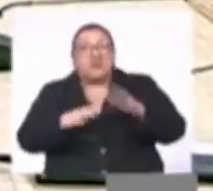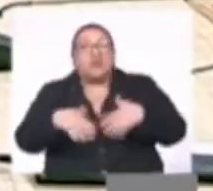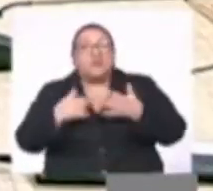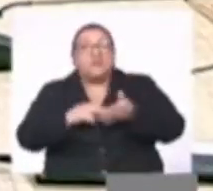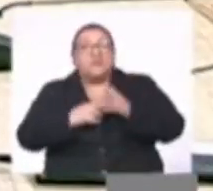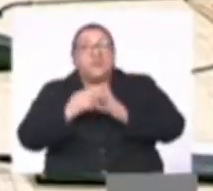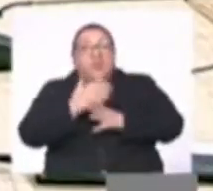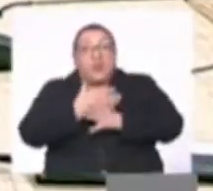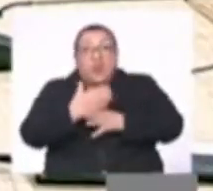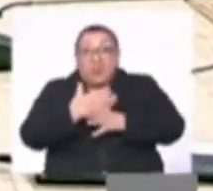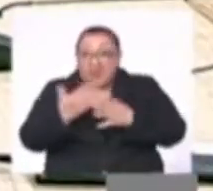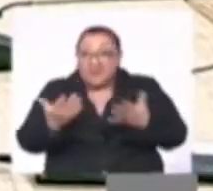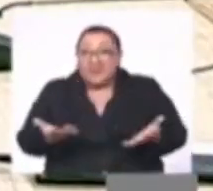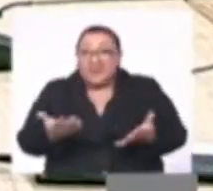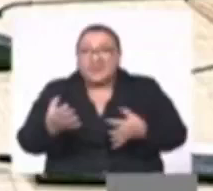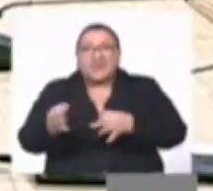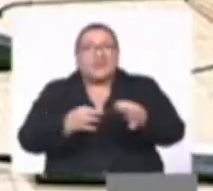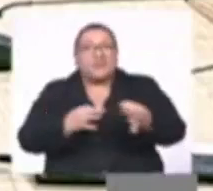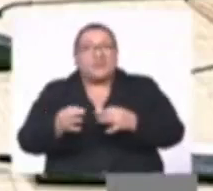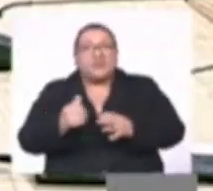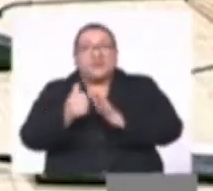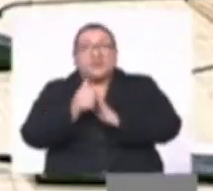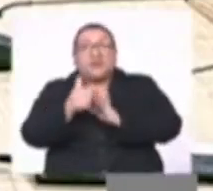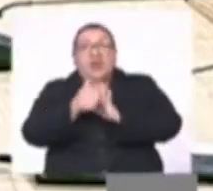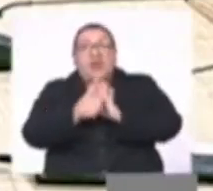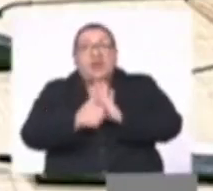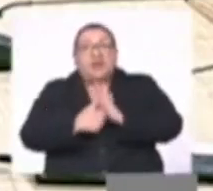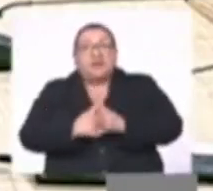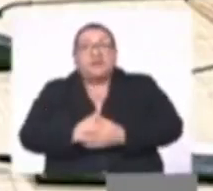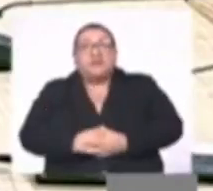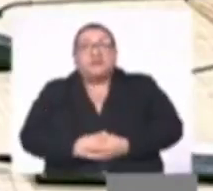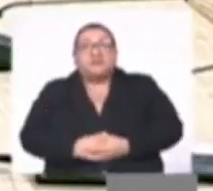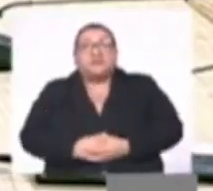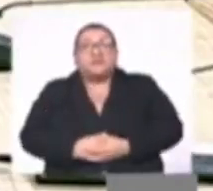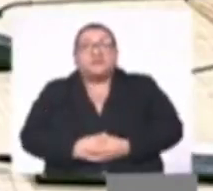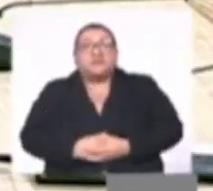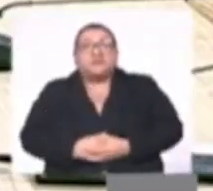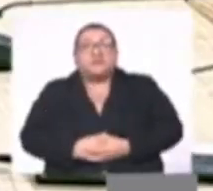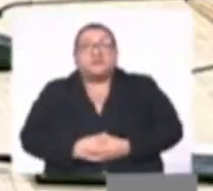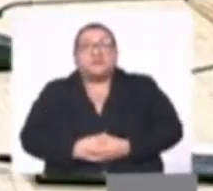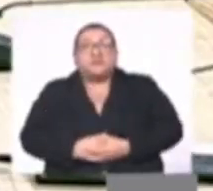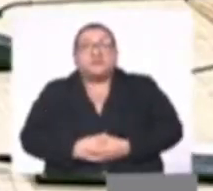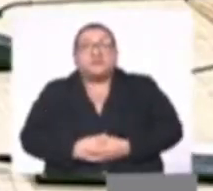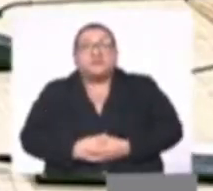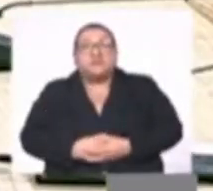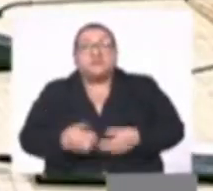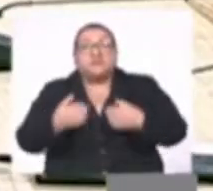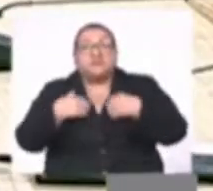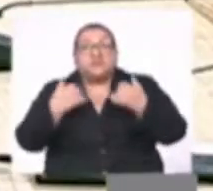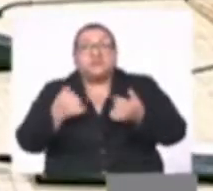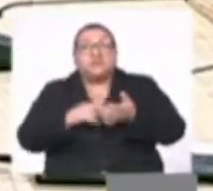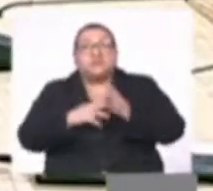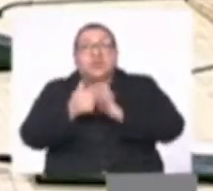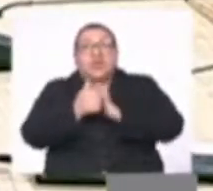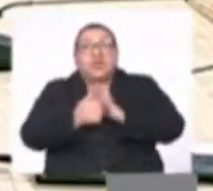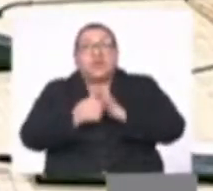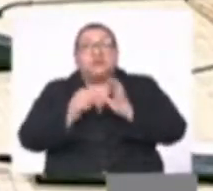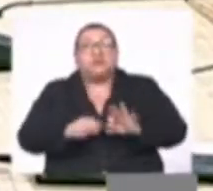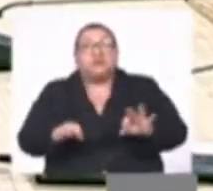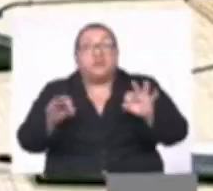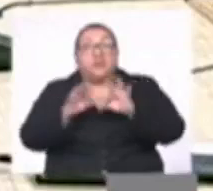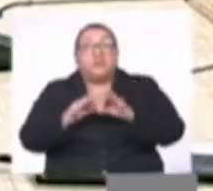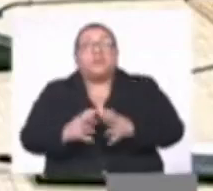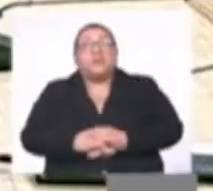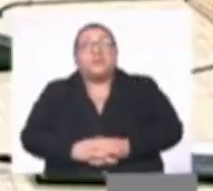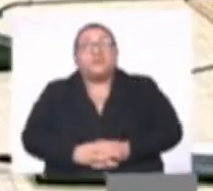precisamente compartir justamente detalles de la agenda parlamentaria que se tiene previsto realizarse el día de hoy, una agenda bastante recargada, mi